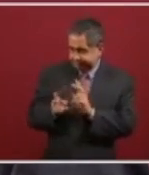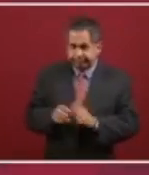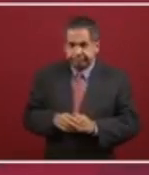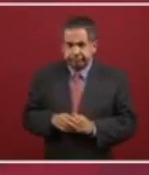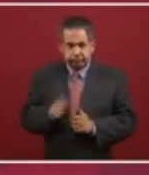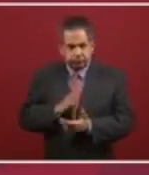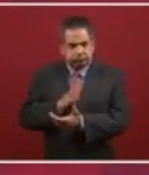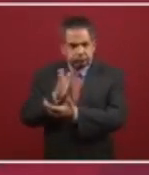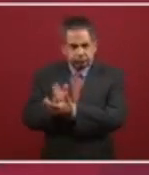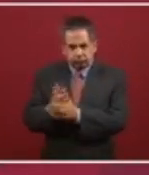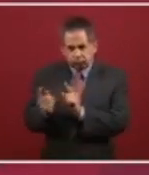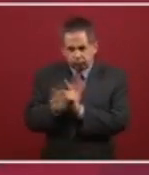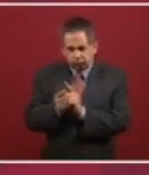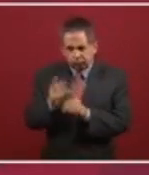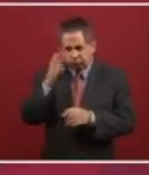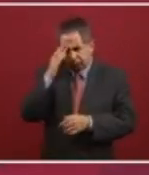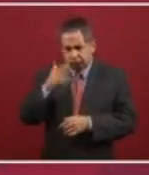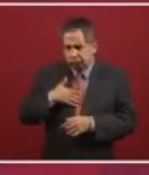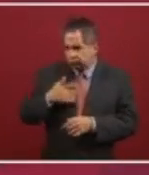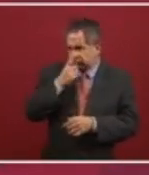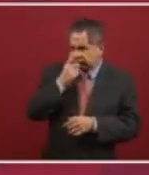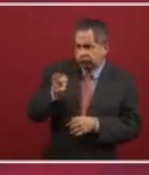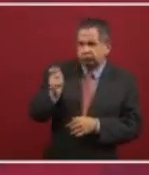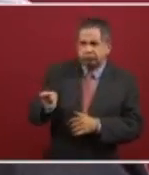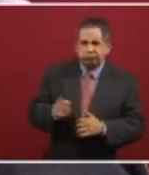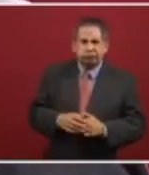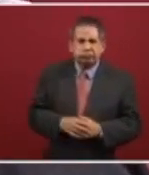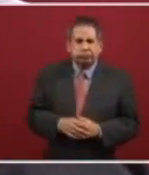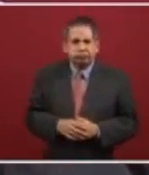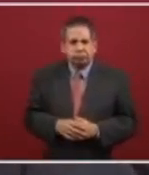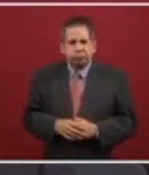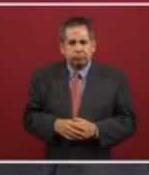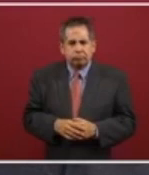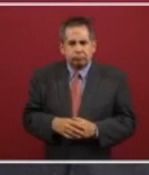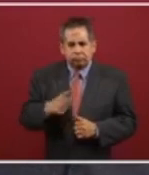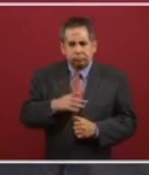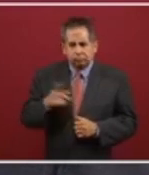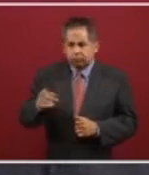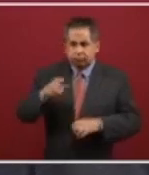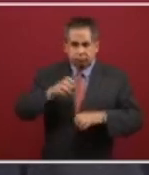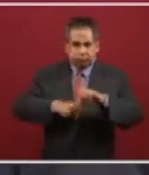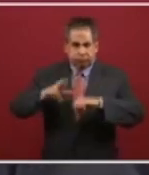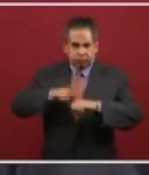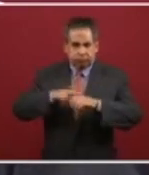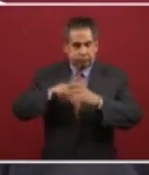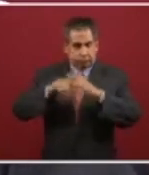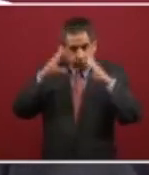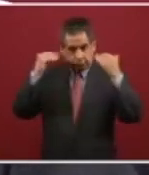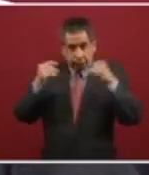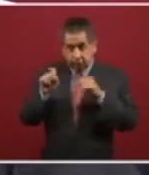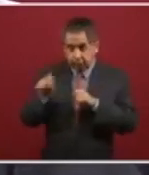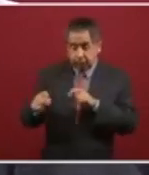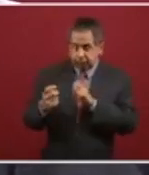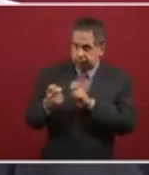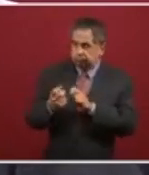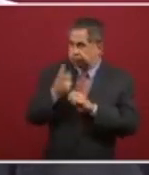que fui. ¿Y saben qué les dije? Estaba también la embajadora de Holanda.